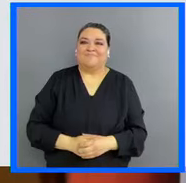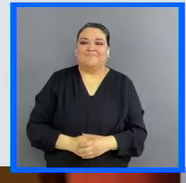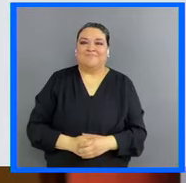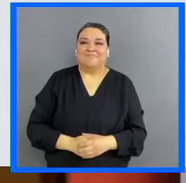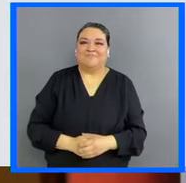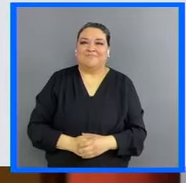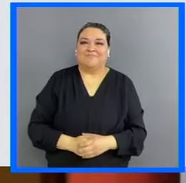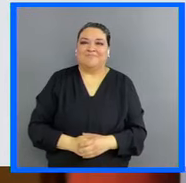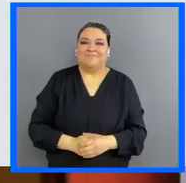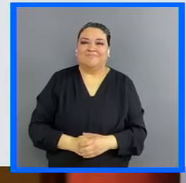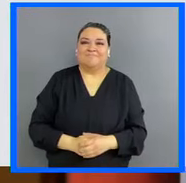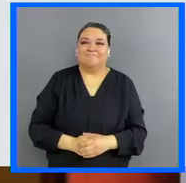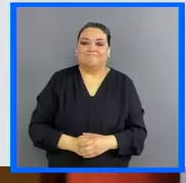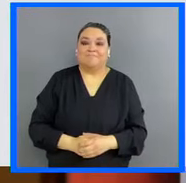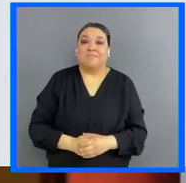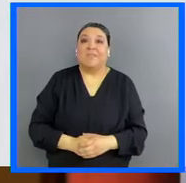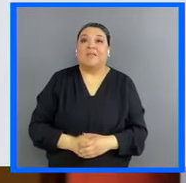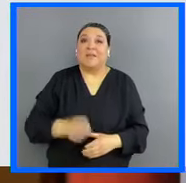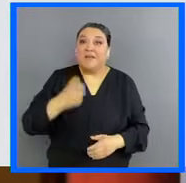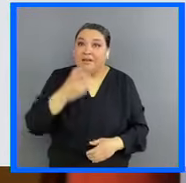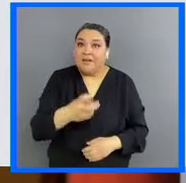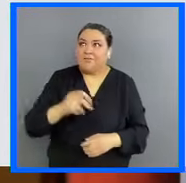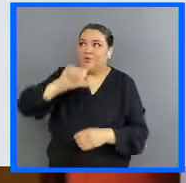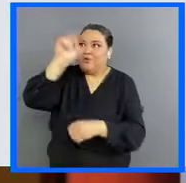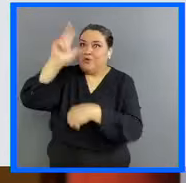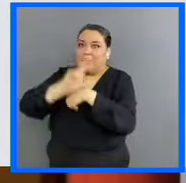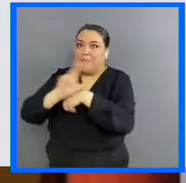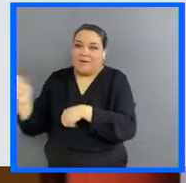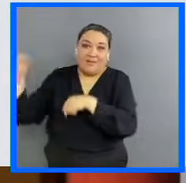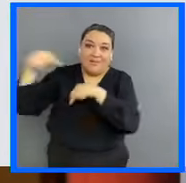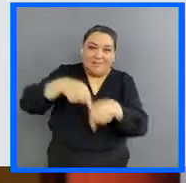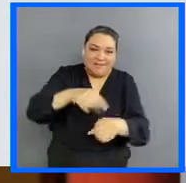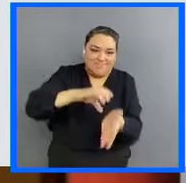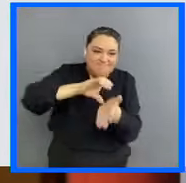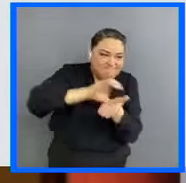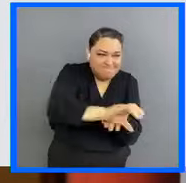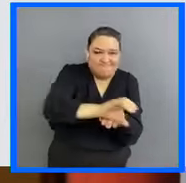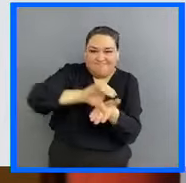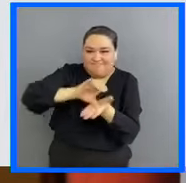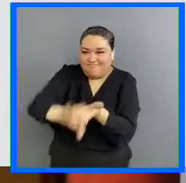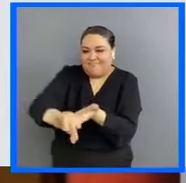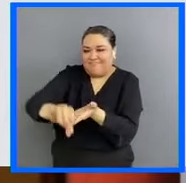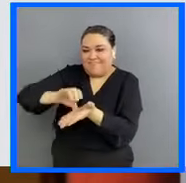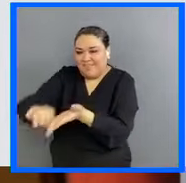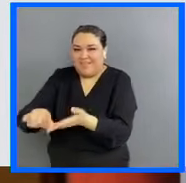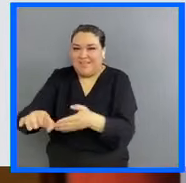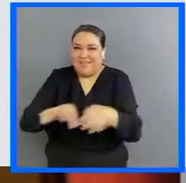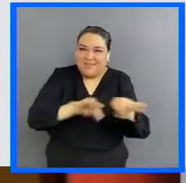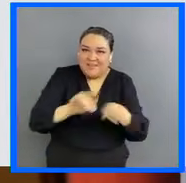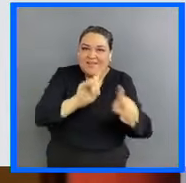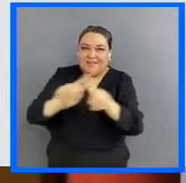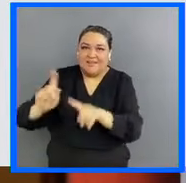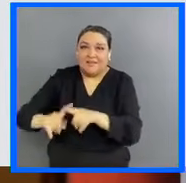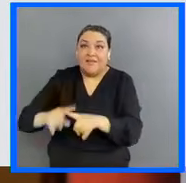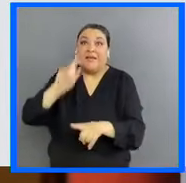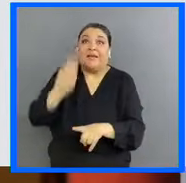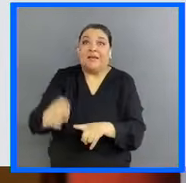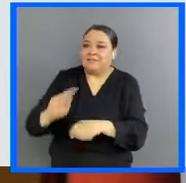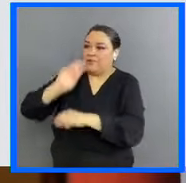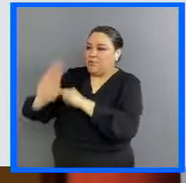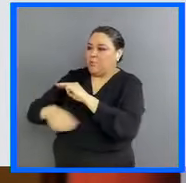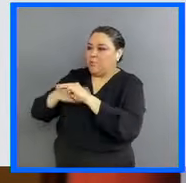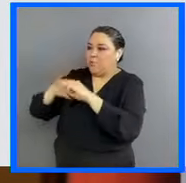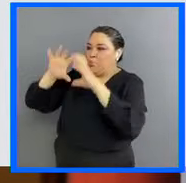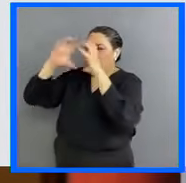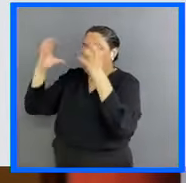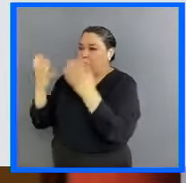Ese ritmo de inversión extranjera directa significa que los inversionistas de todo el mundo están